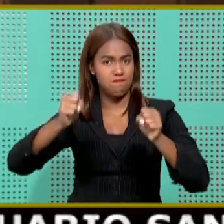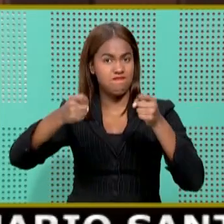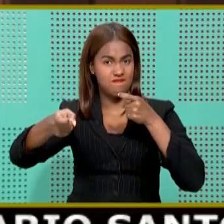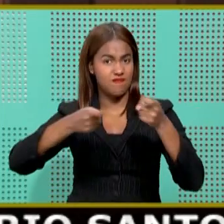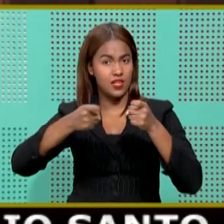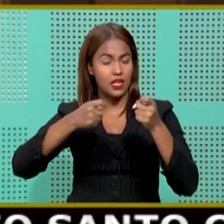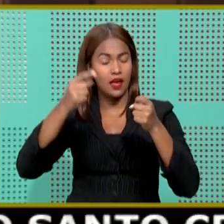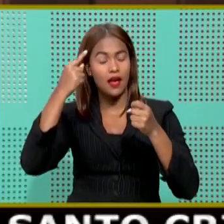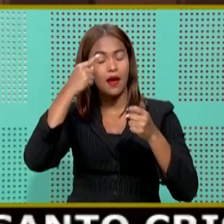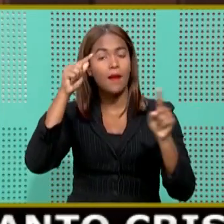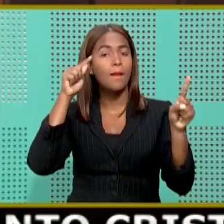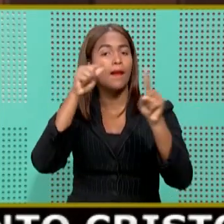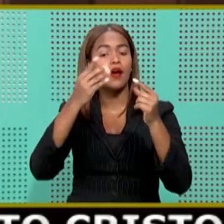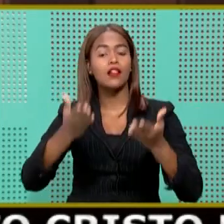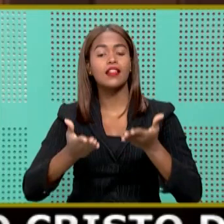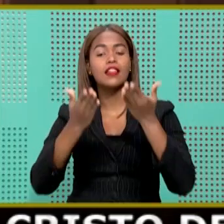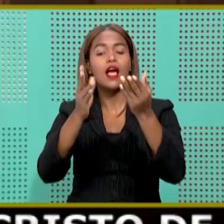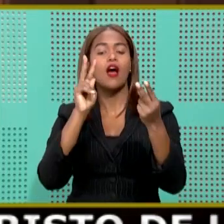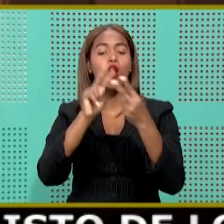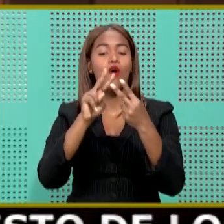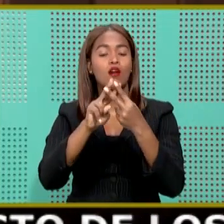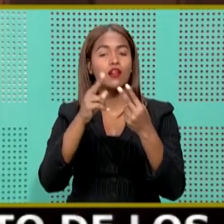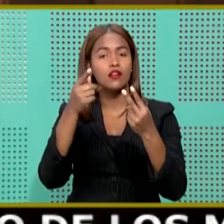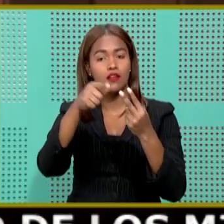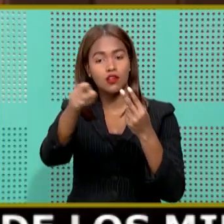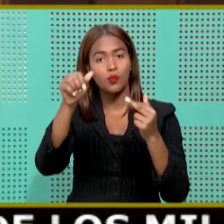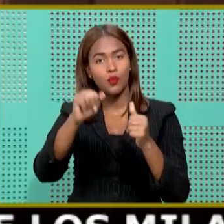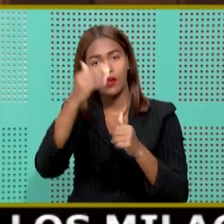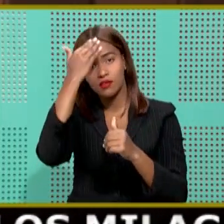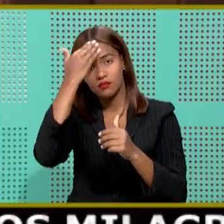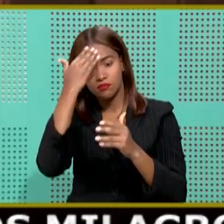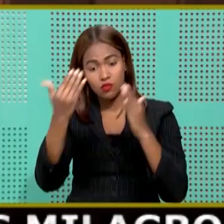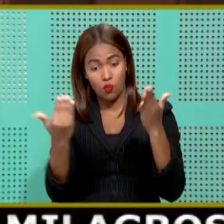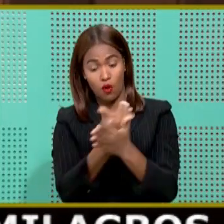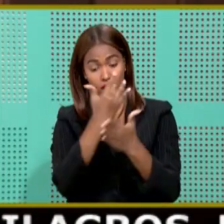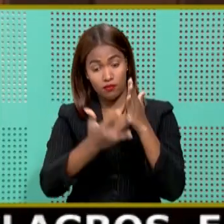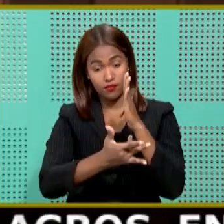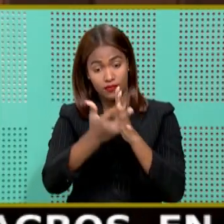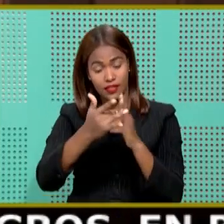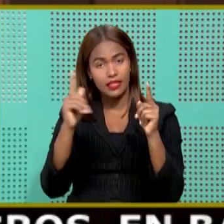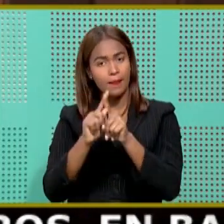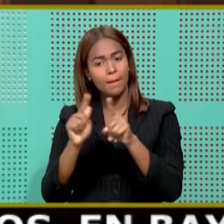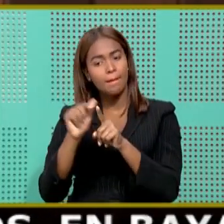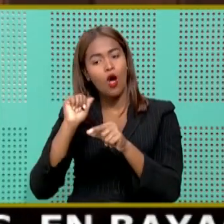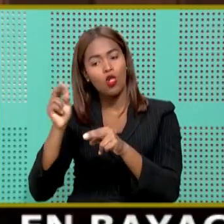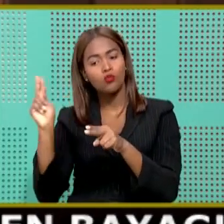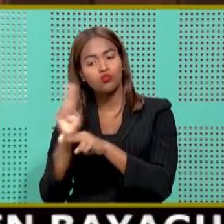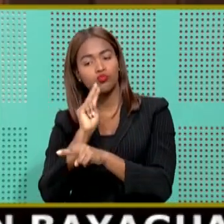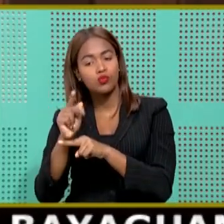conocer esta nueva tecnología y además otros productos que son